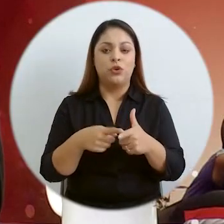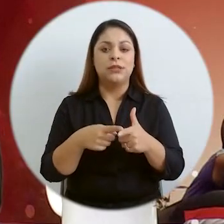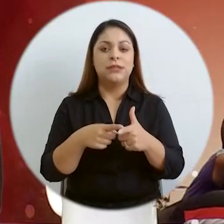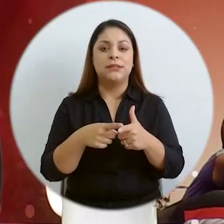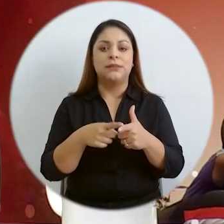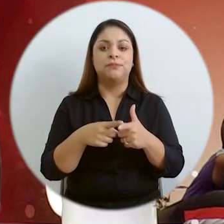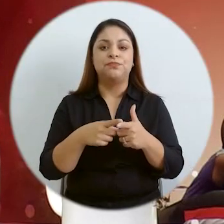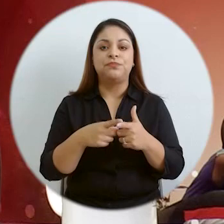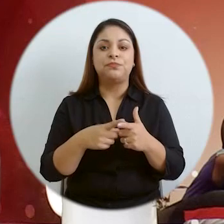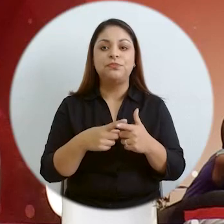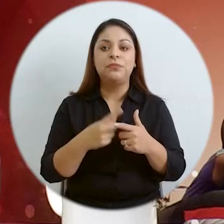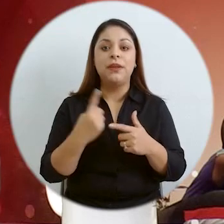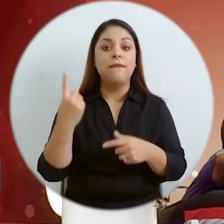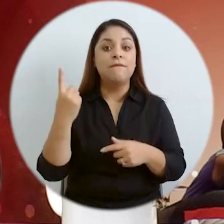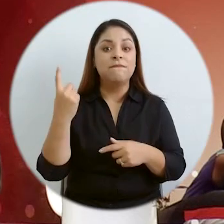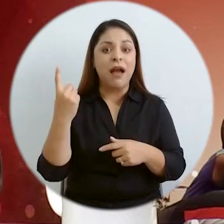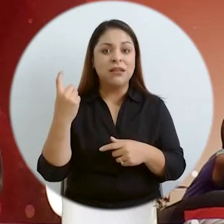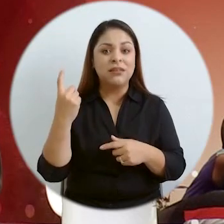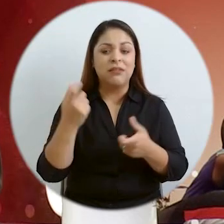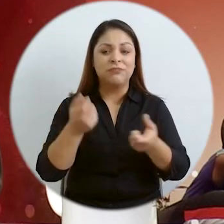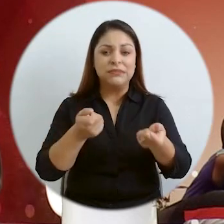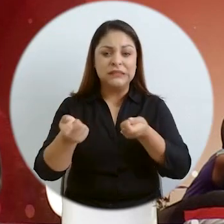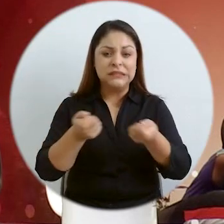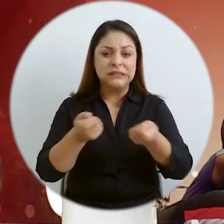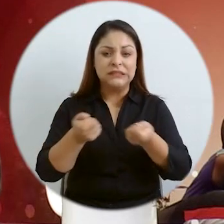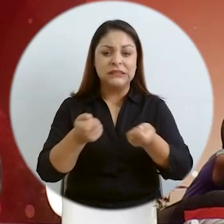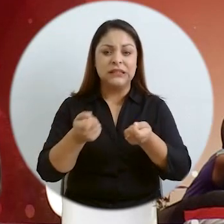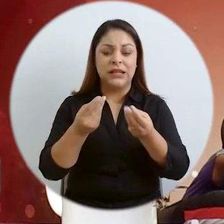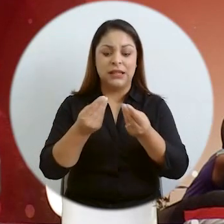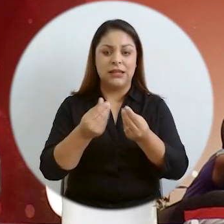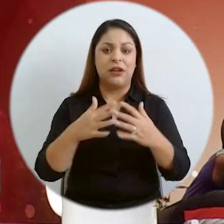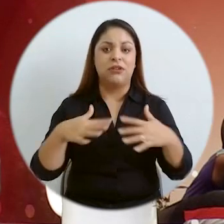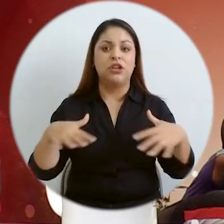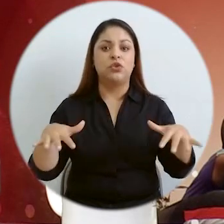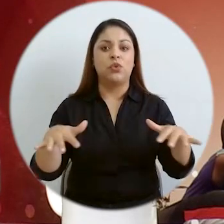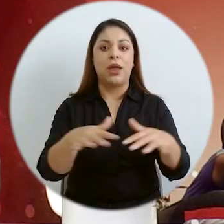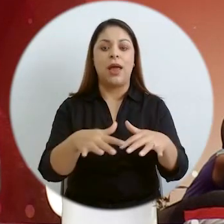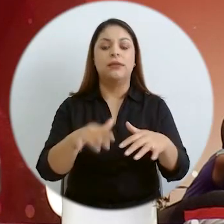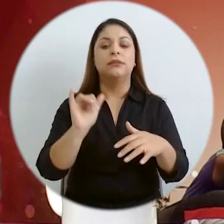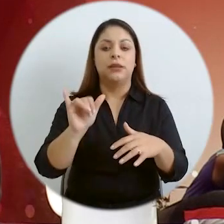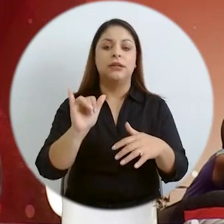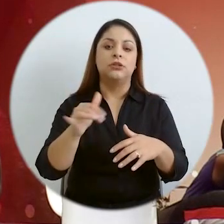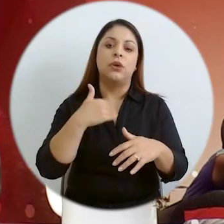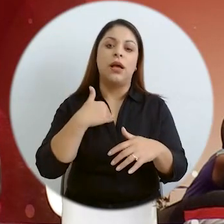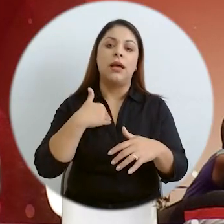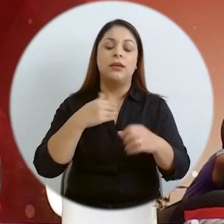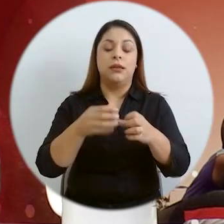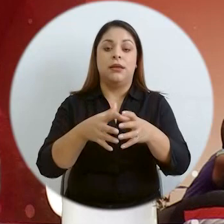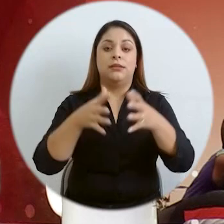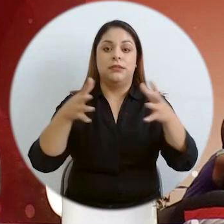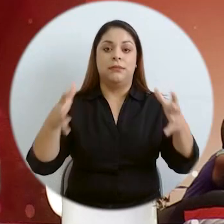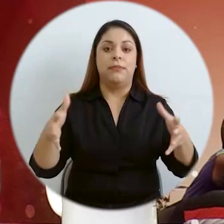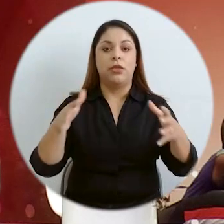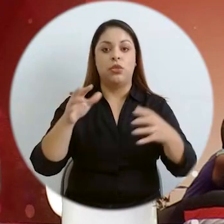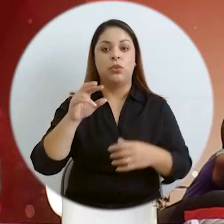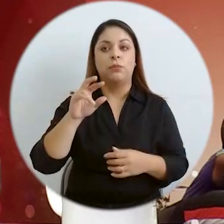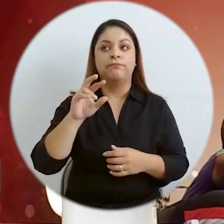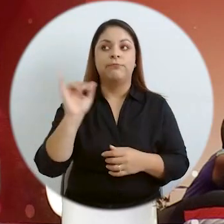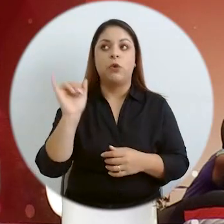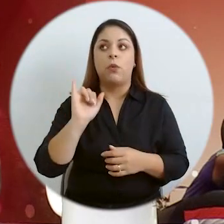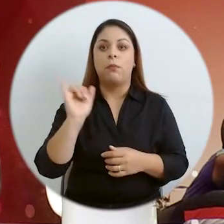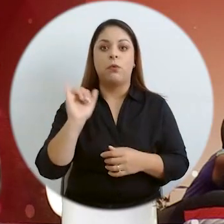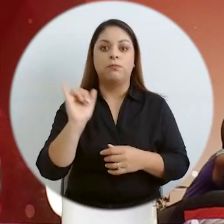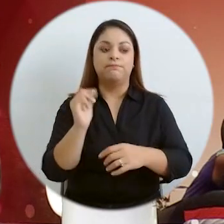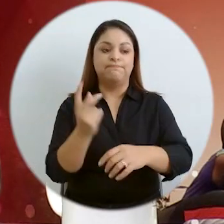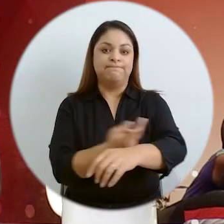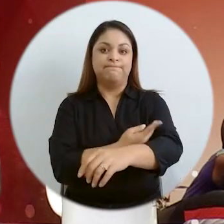entonces justamente el hecho de que falte esta regulación territorial lo que hace es un crecimiento vegetativo, además del que es